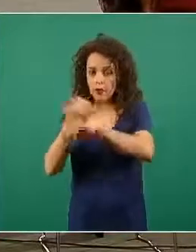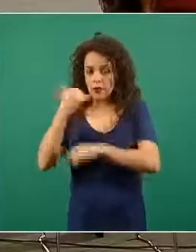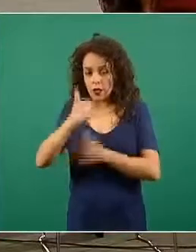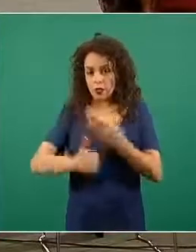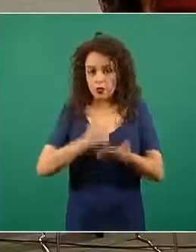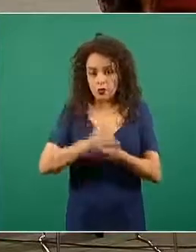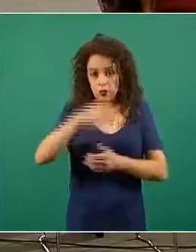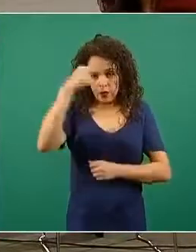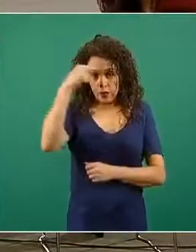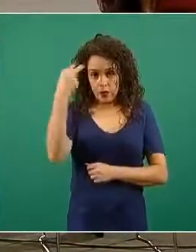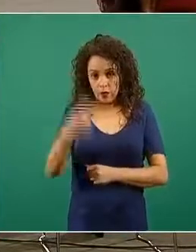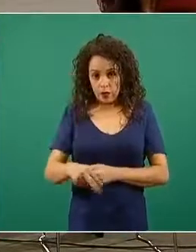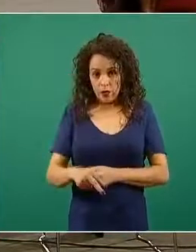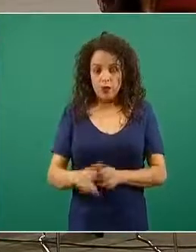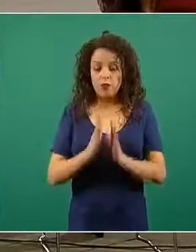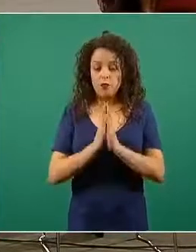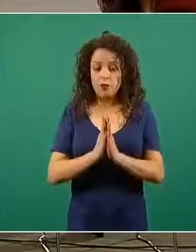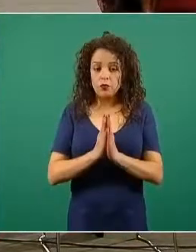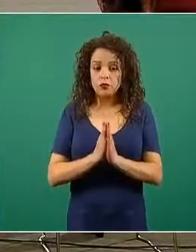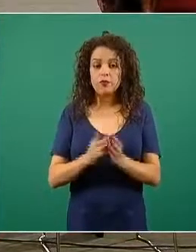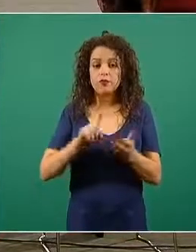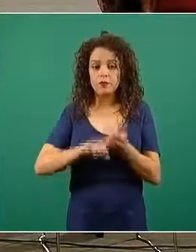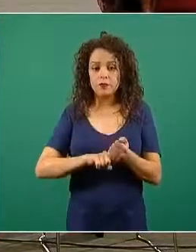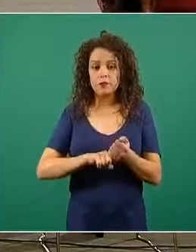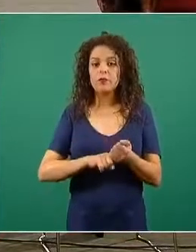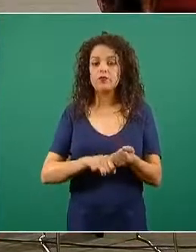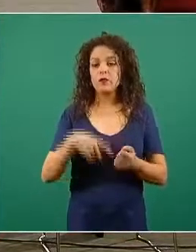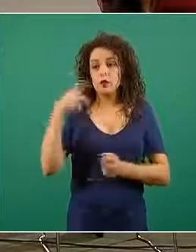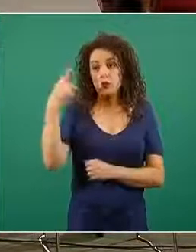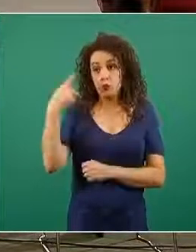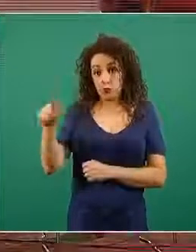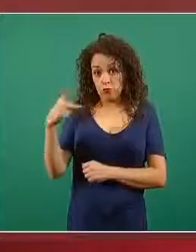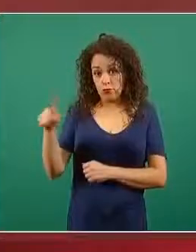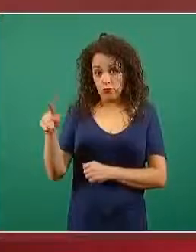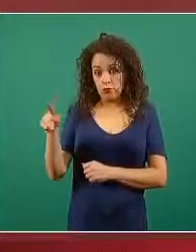México tengan a bien, en el uso de sus atribuciones,